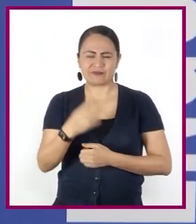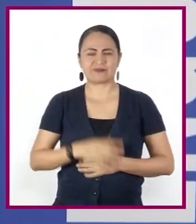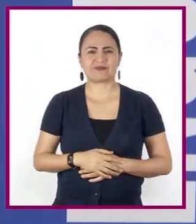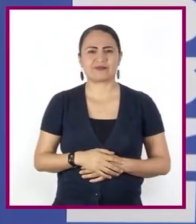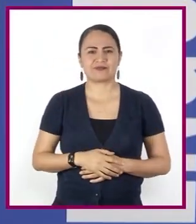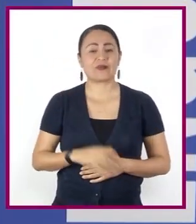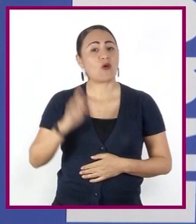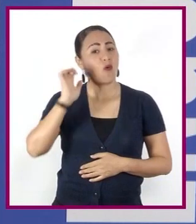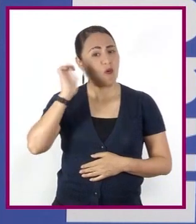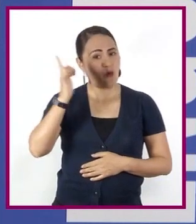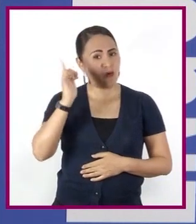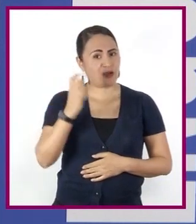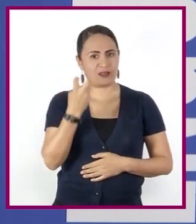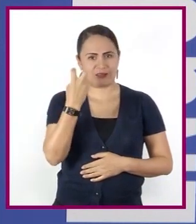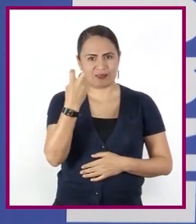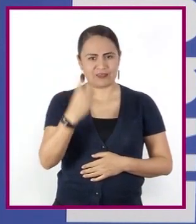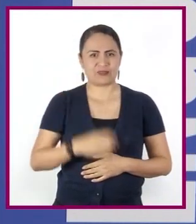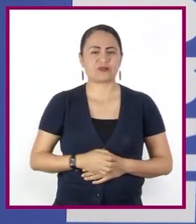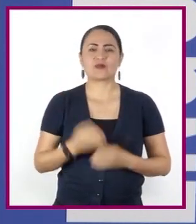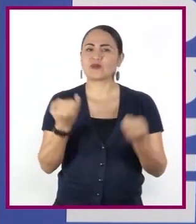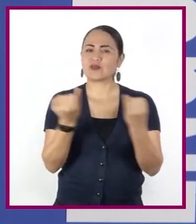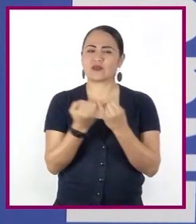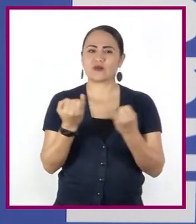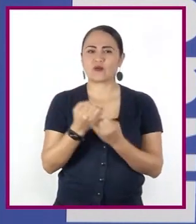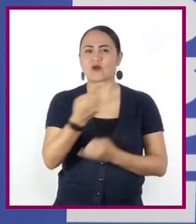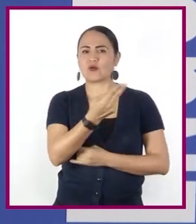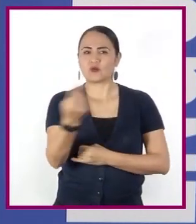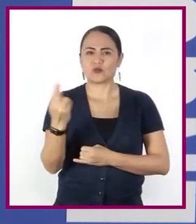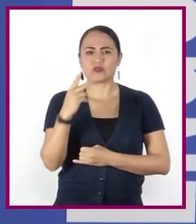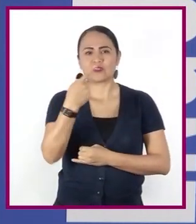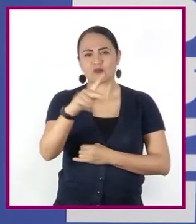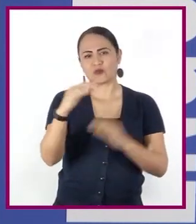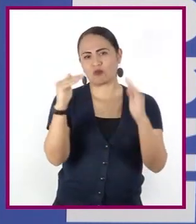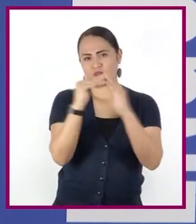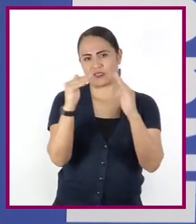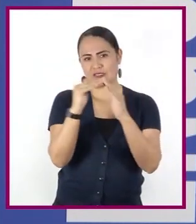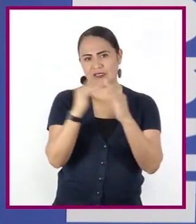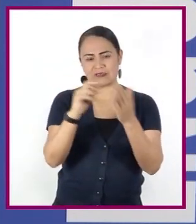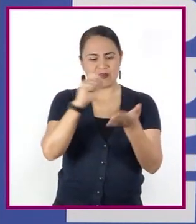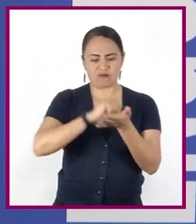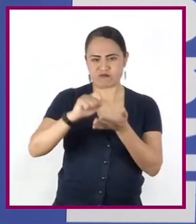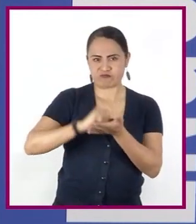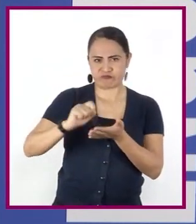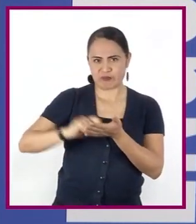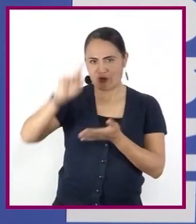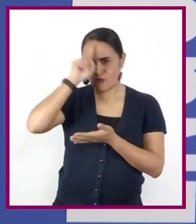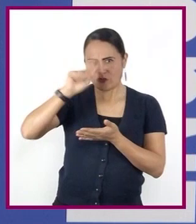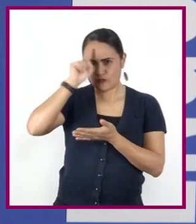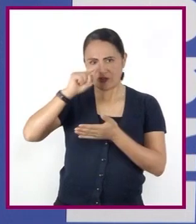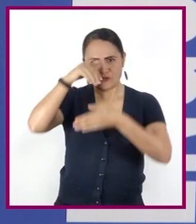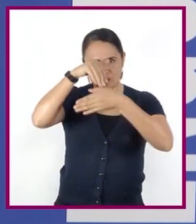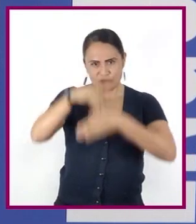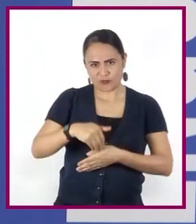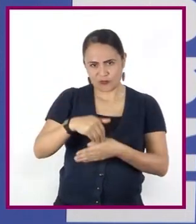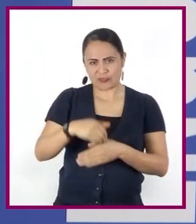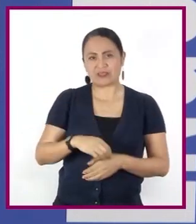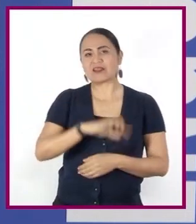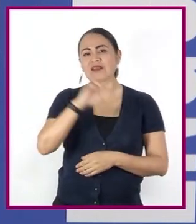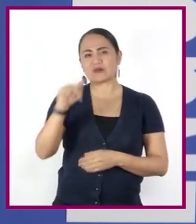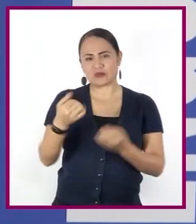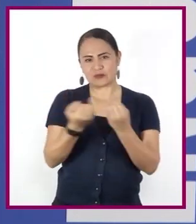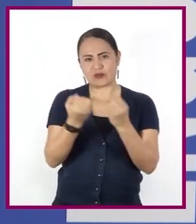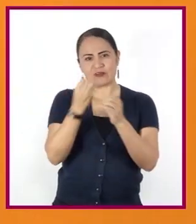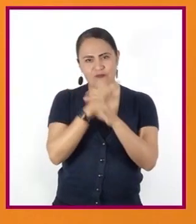Espero que así sea y espero que ustedes en casa también hayan seguido este reto y los contenidos que les